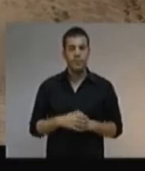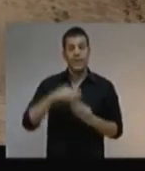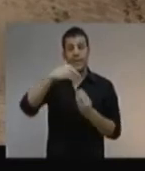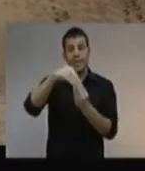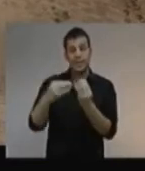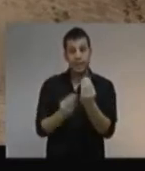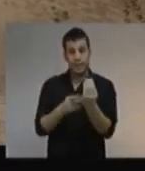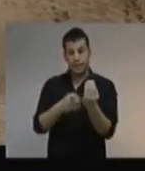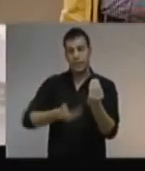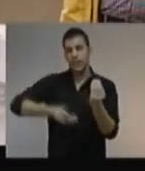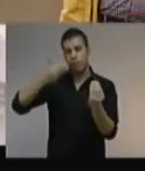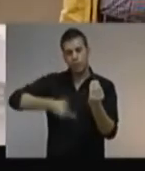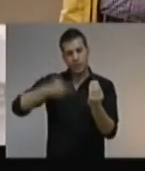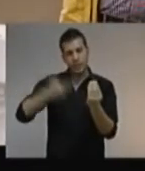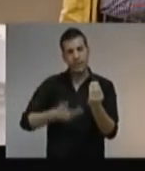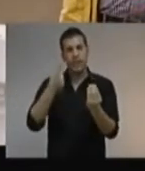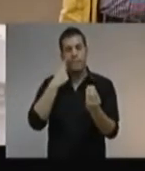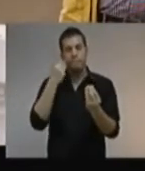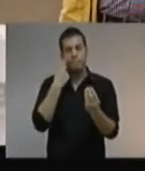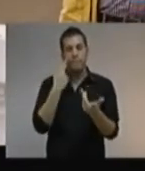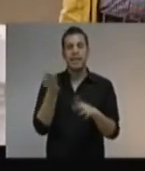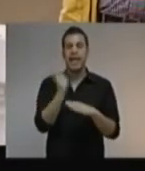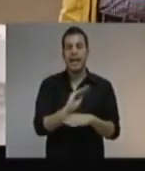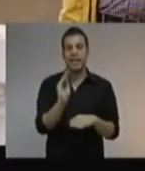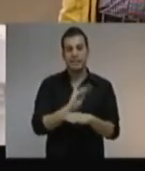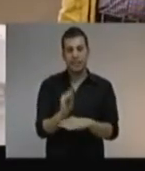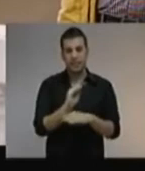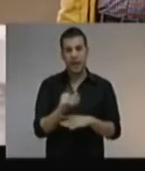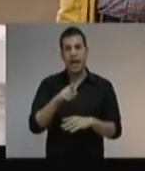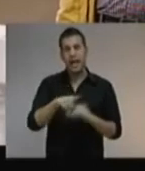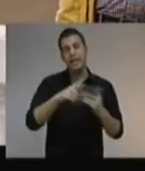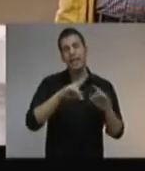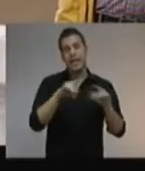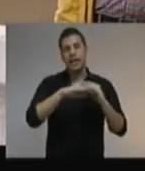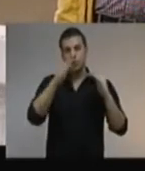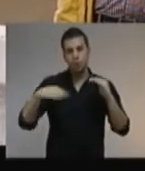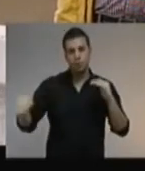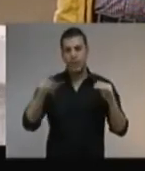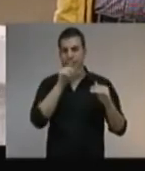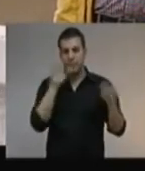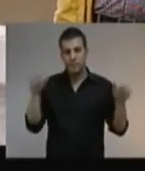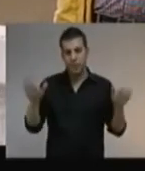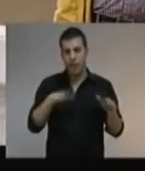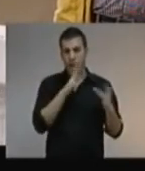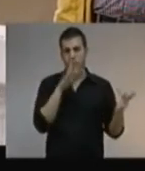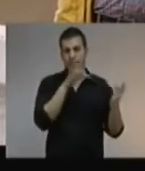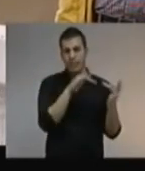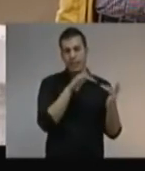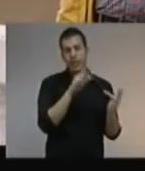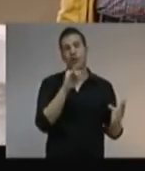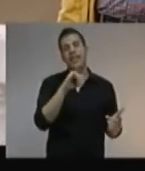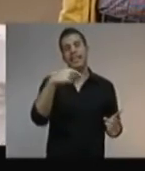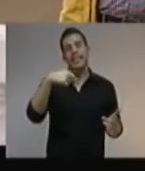En Gran Canaria era imprescindible conocer la Reserva Natural Especial de las Dunas de Maspalomas. Para que nos hable de ella hemos contactado con José Ignacio, que es